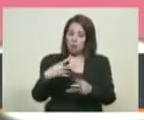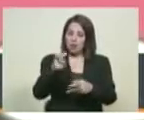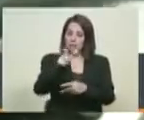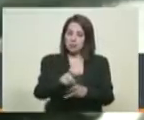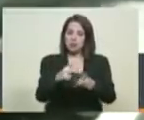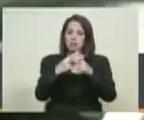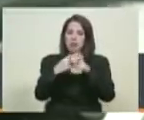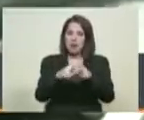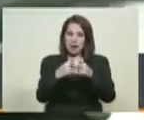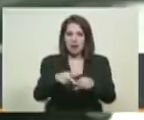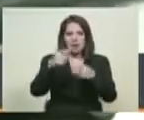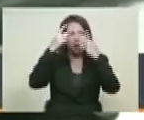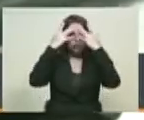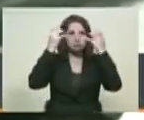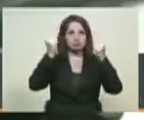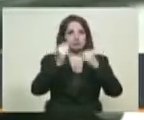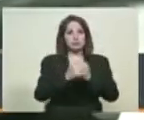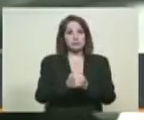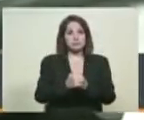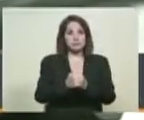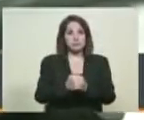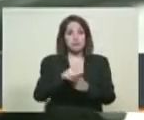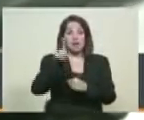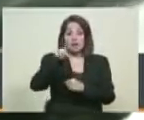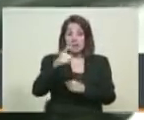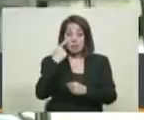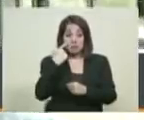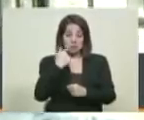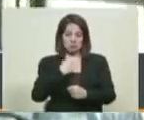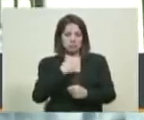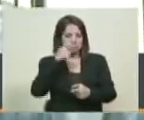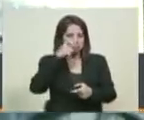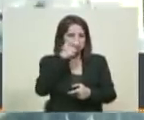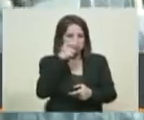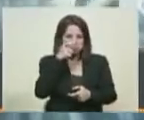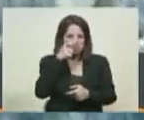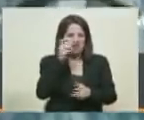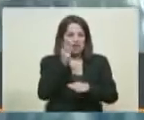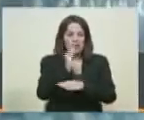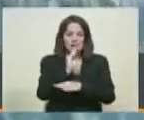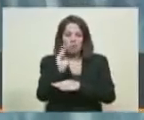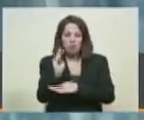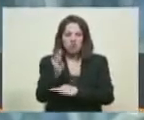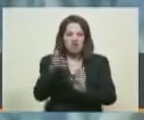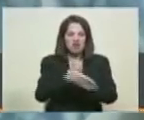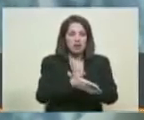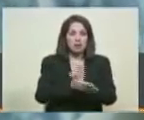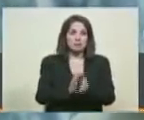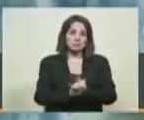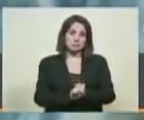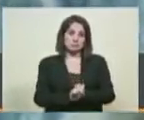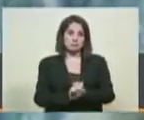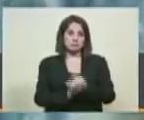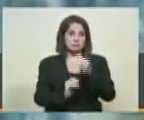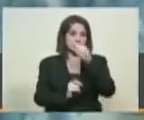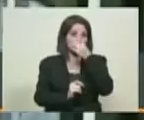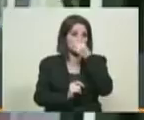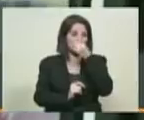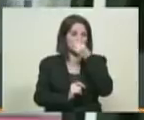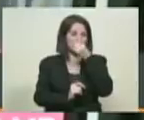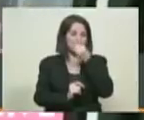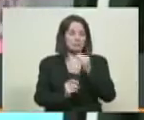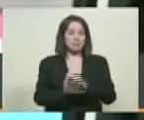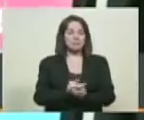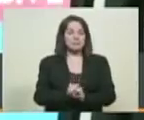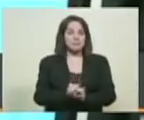Y con el ojo del amo, como dicen, el ojo del amo engorda la camionetica.